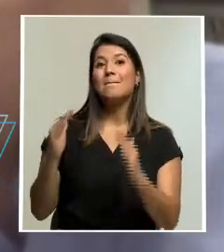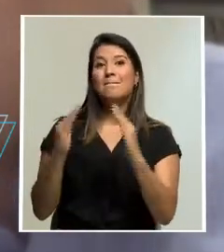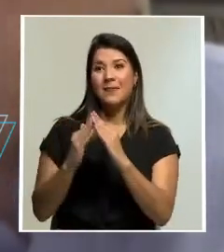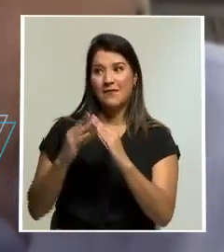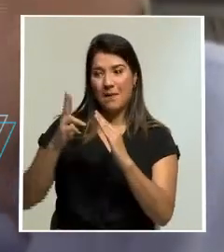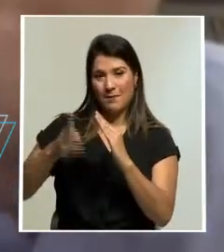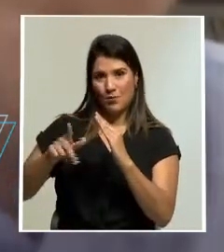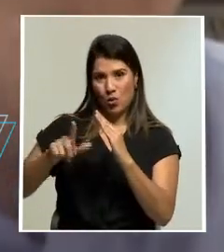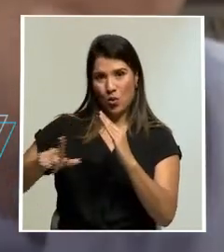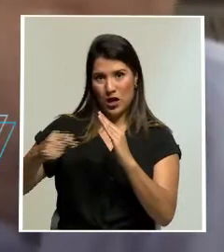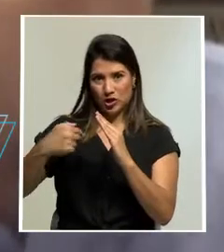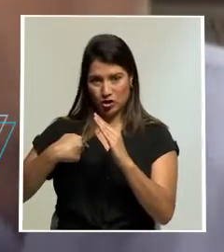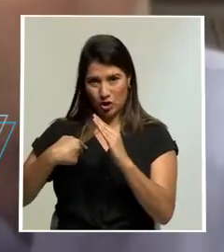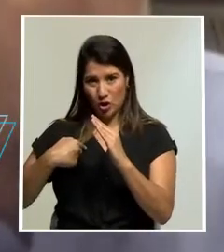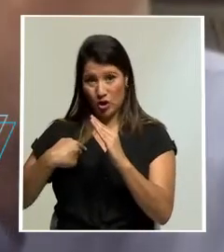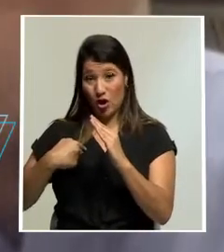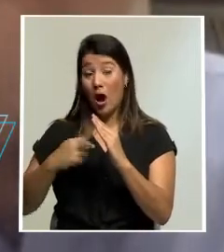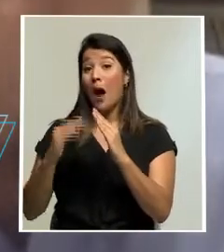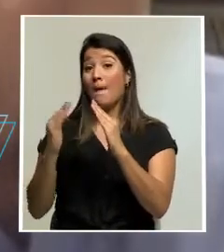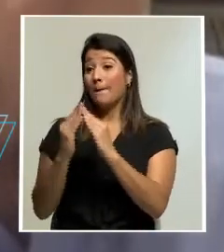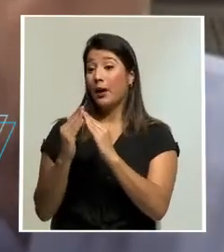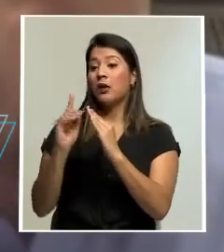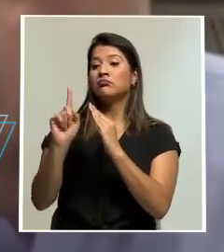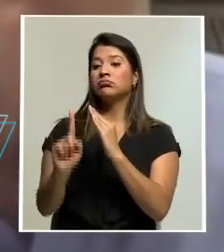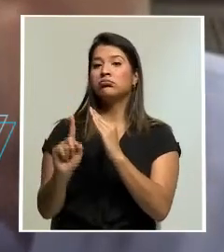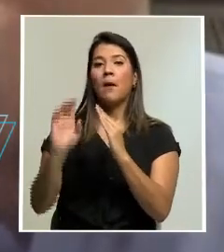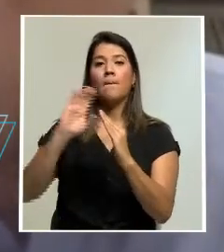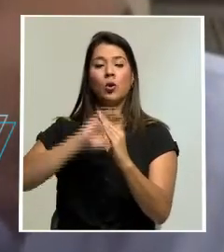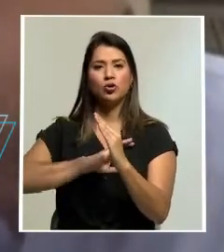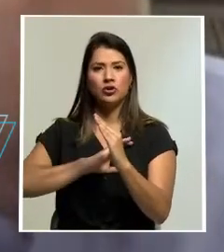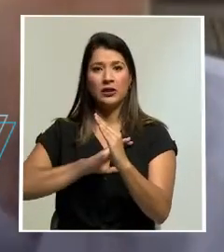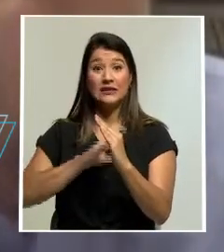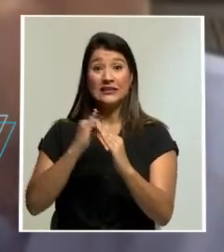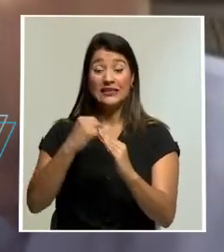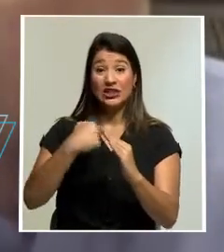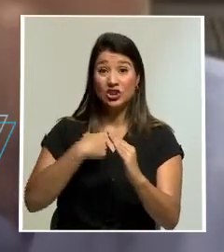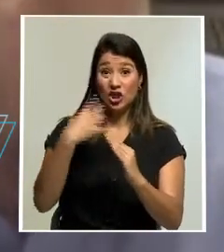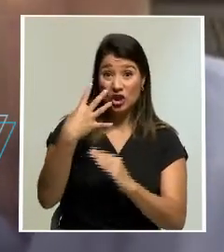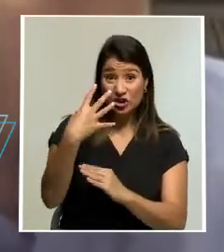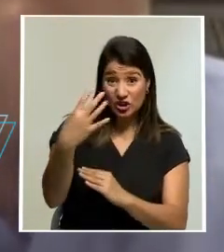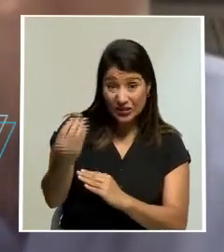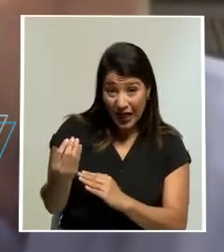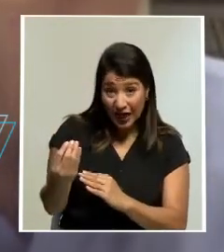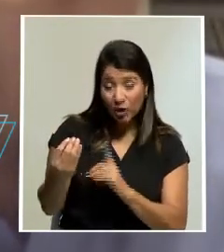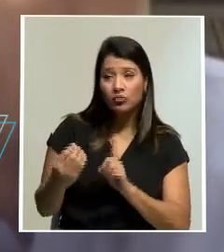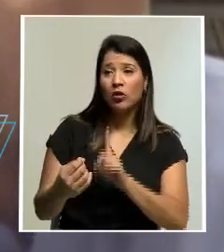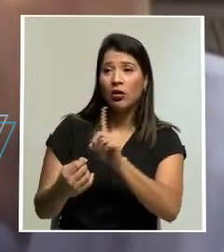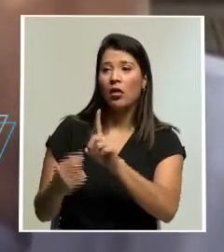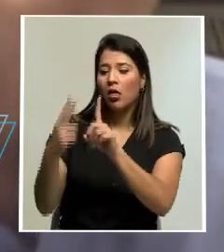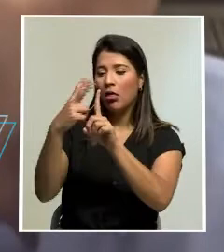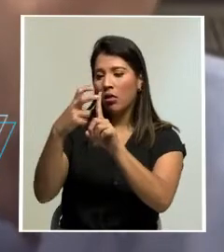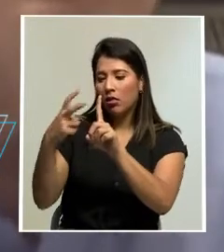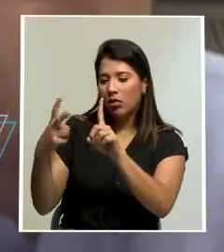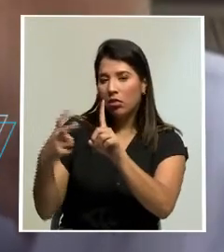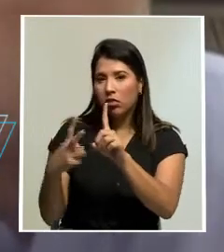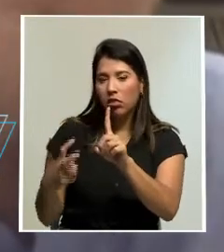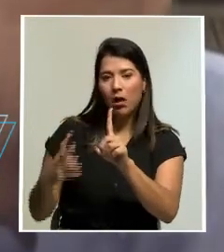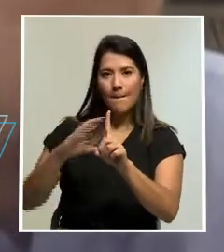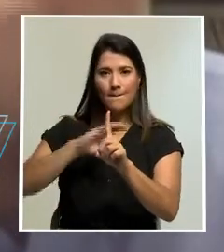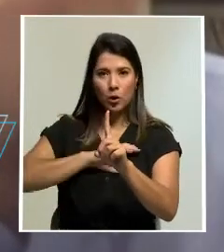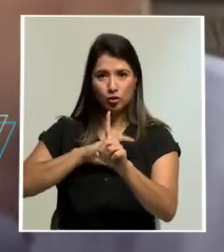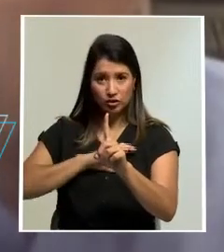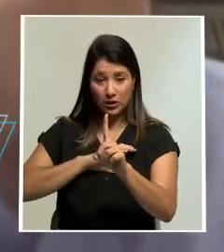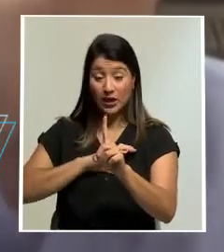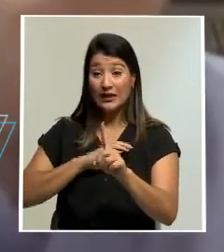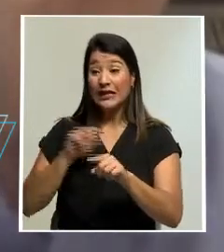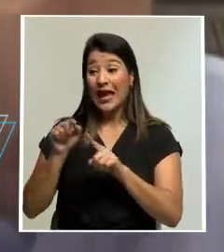vivo. Bueno, la policía está en la entrada del reparto. Cuando yo salgo tengo que someterme a los chequeos y controles de la policía. Cuando sale